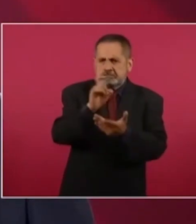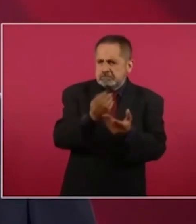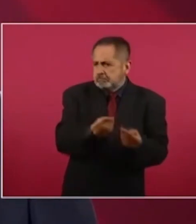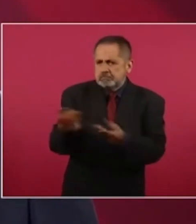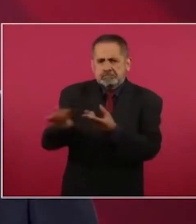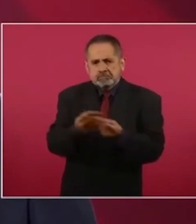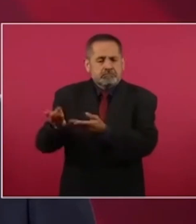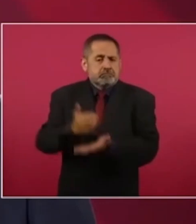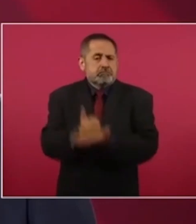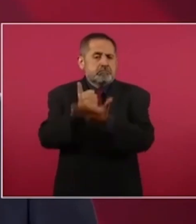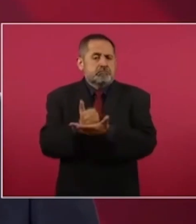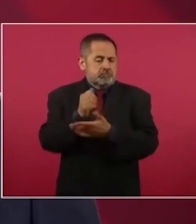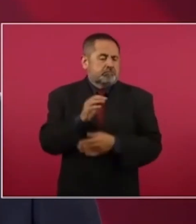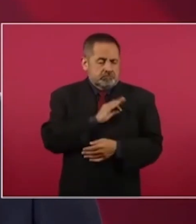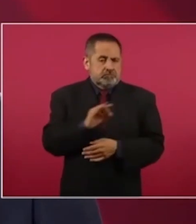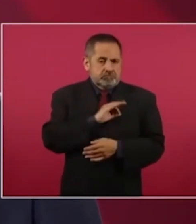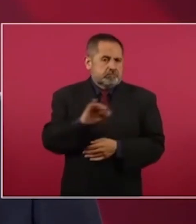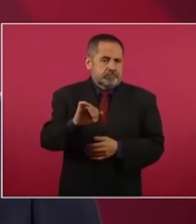ayudar.